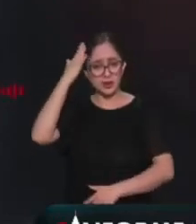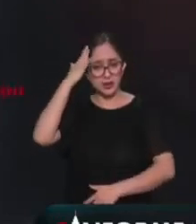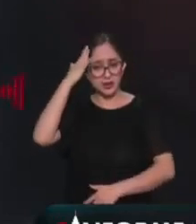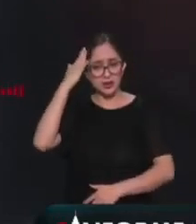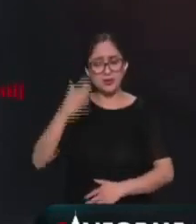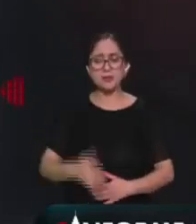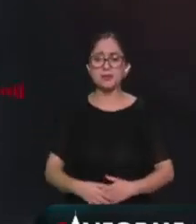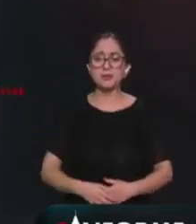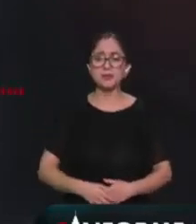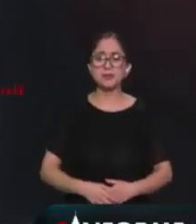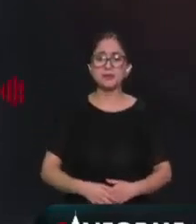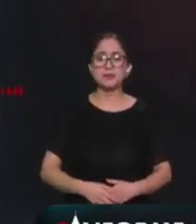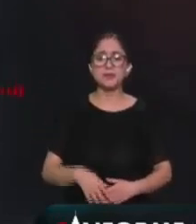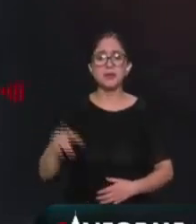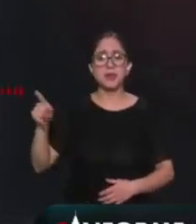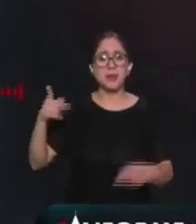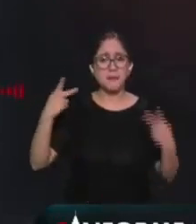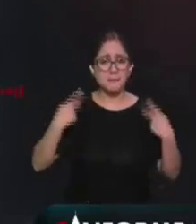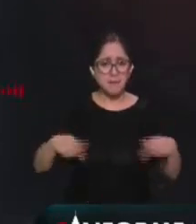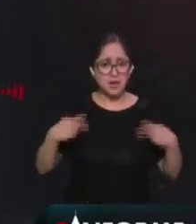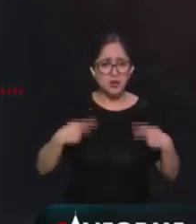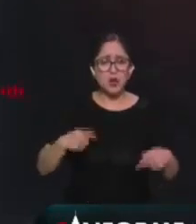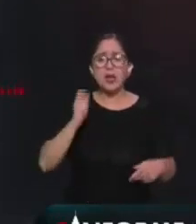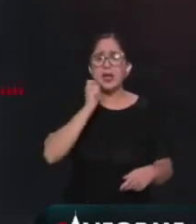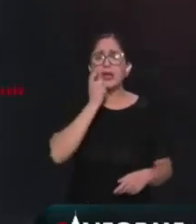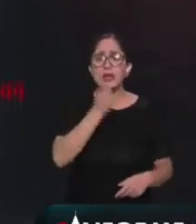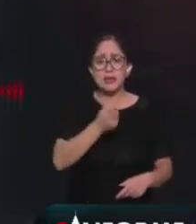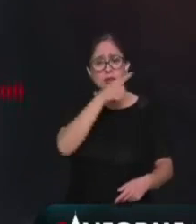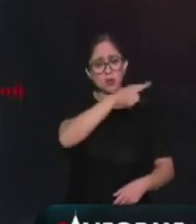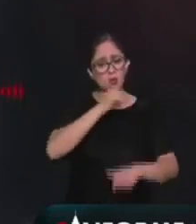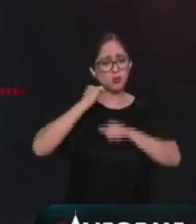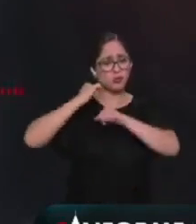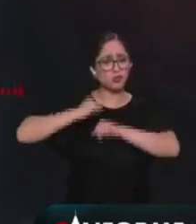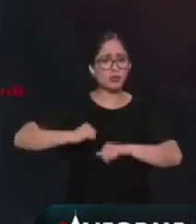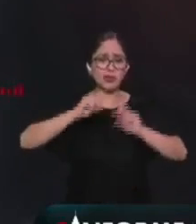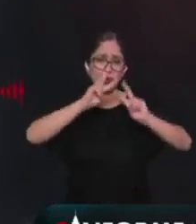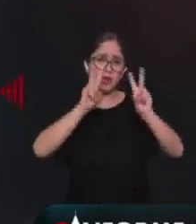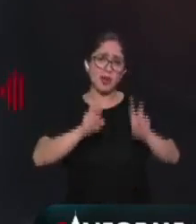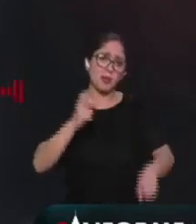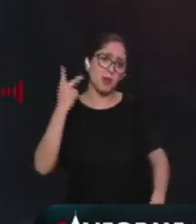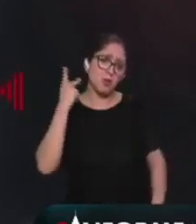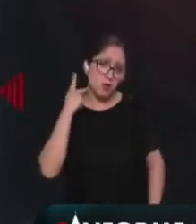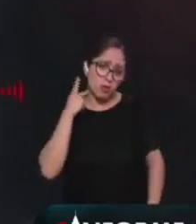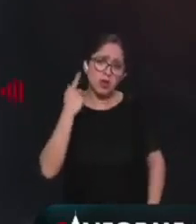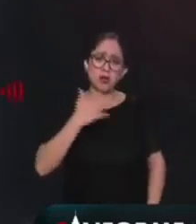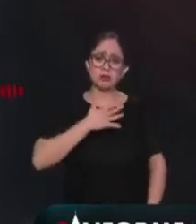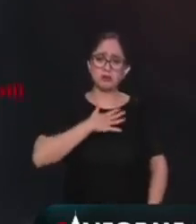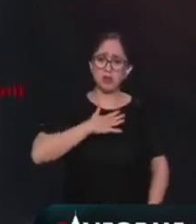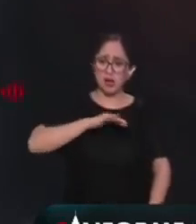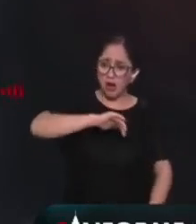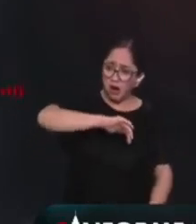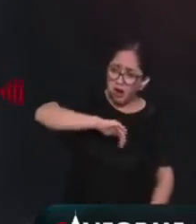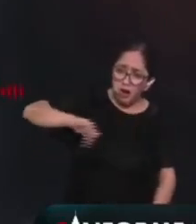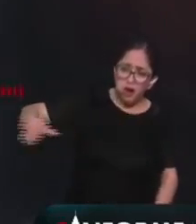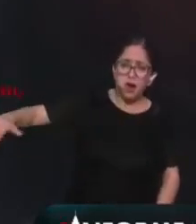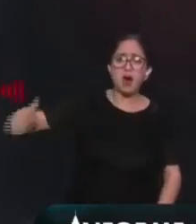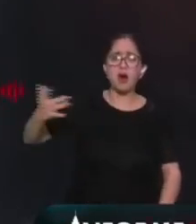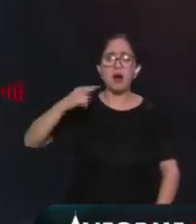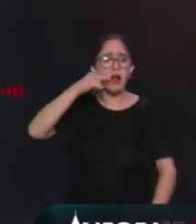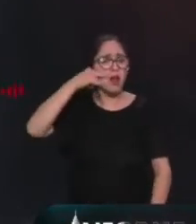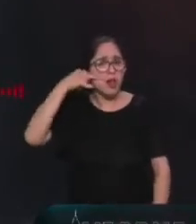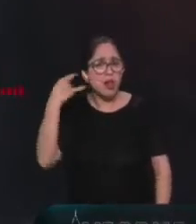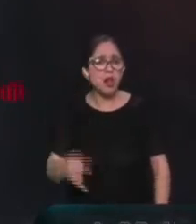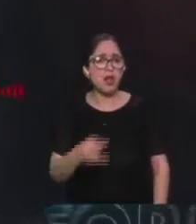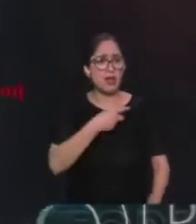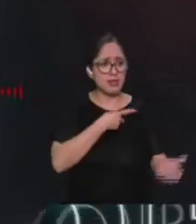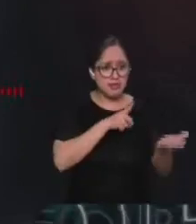decían las mismas personas que trabajan aquí, traen consigna política y por eso nos segregaban, nos aislaban, no teníamos